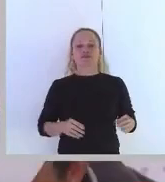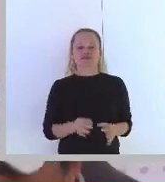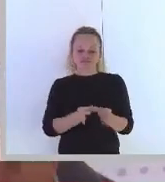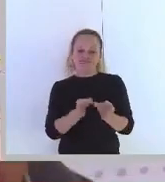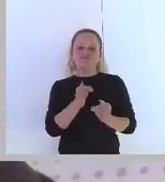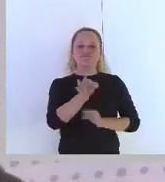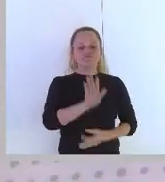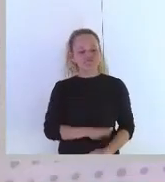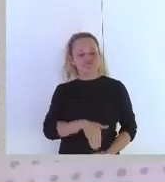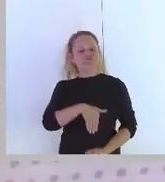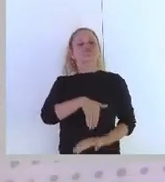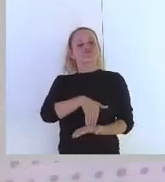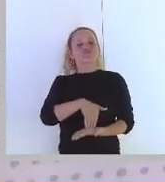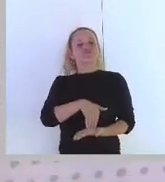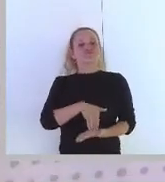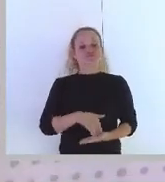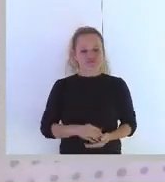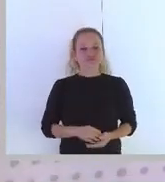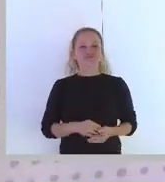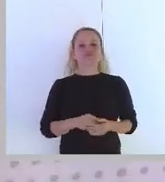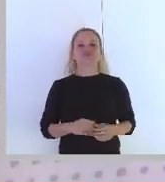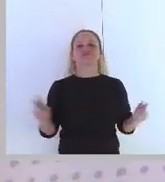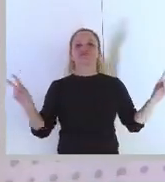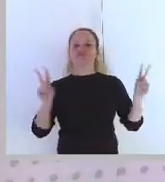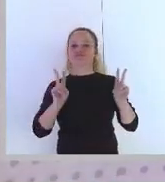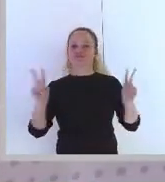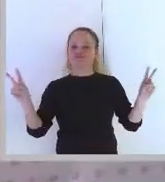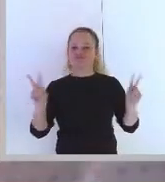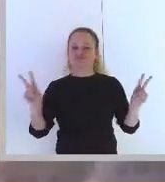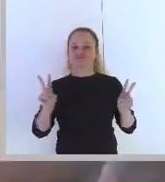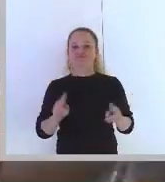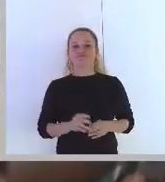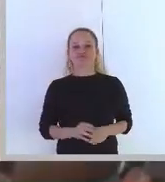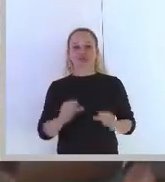Pueblo no se rinde, carajo.